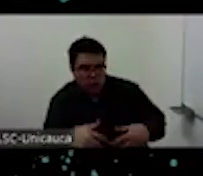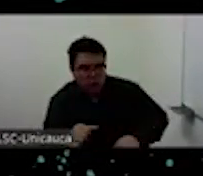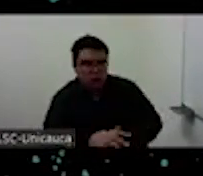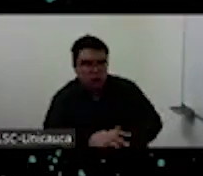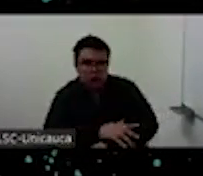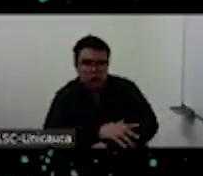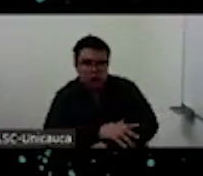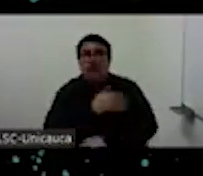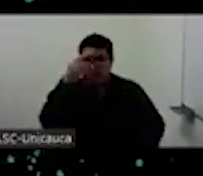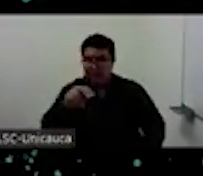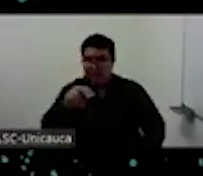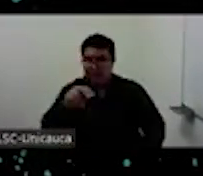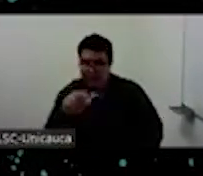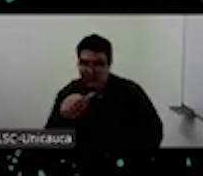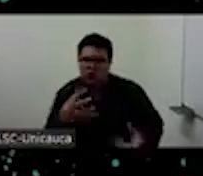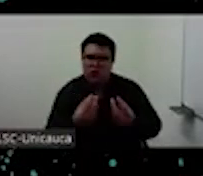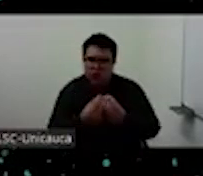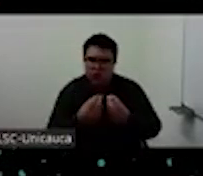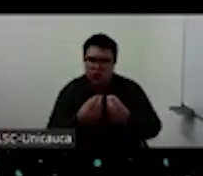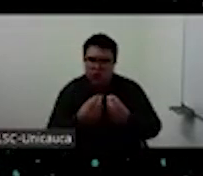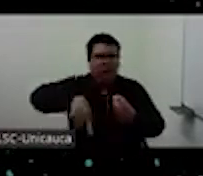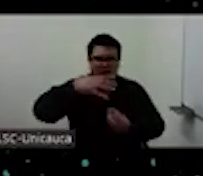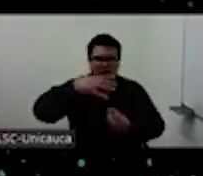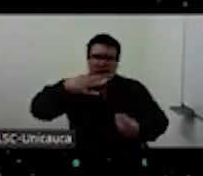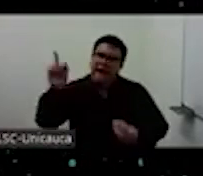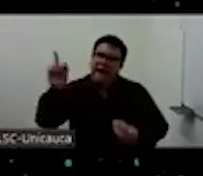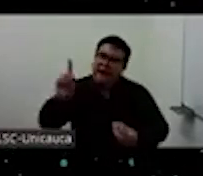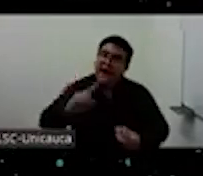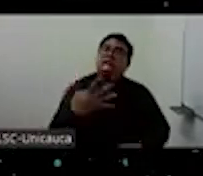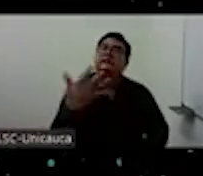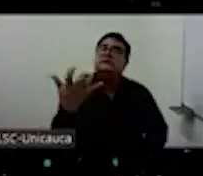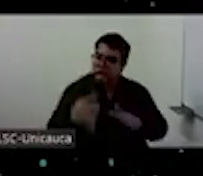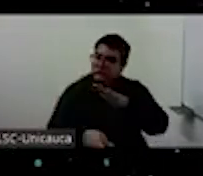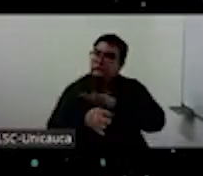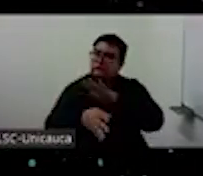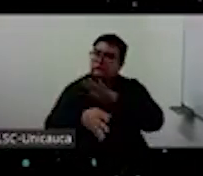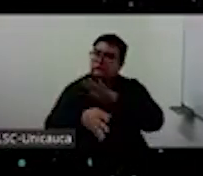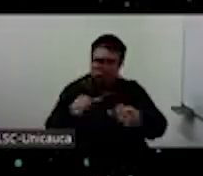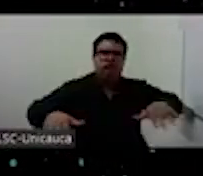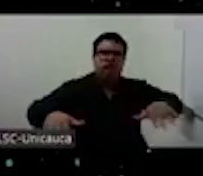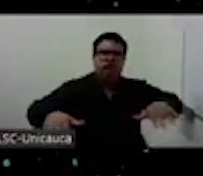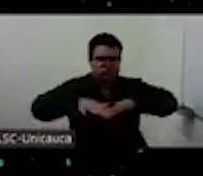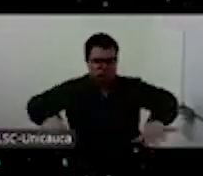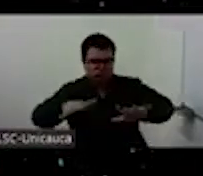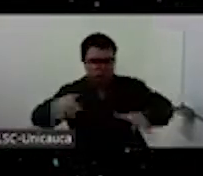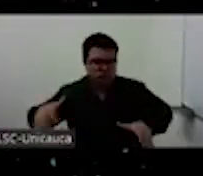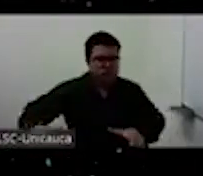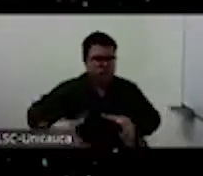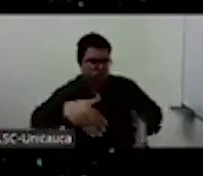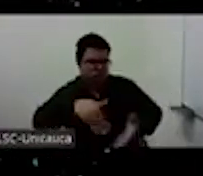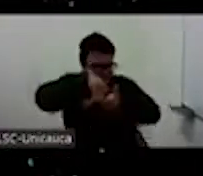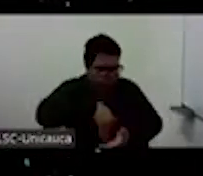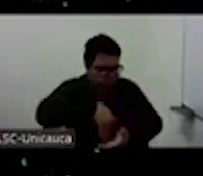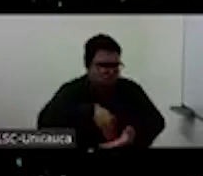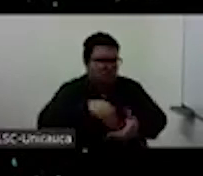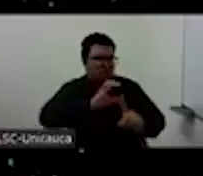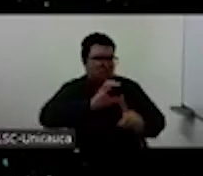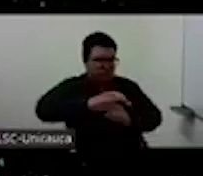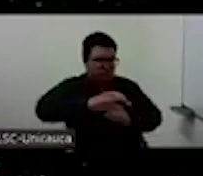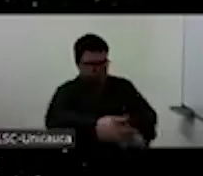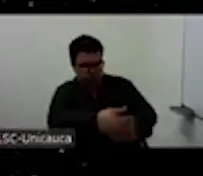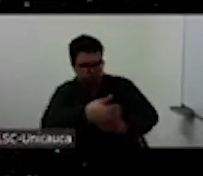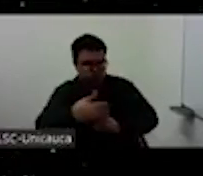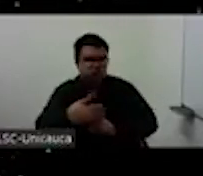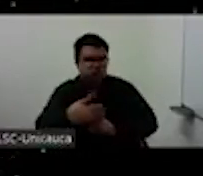Nasa han resistido más de 500 años defendiendo su territorio y su cultura. Y el tejido lo consideran como la unión